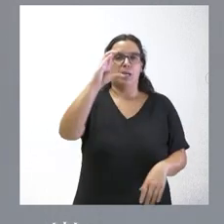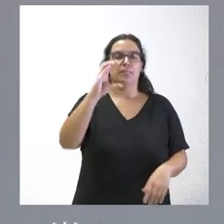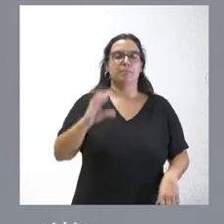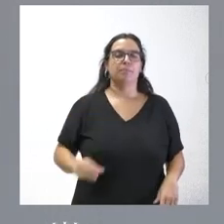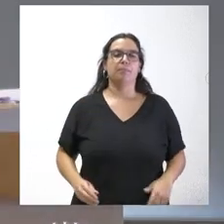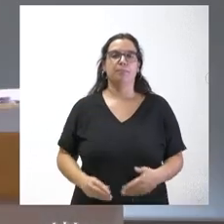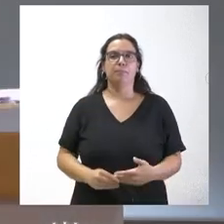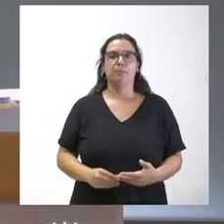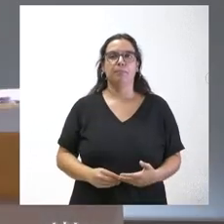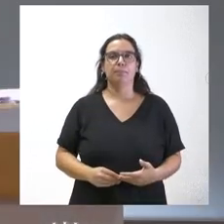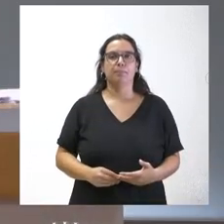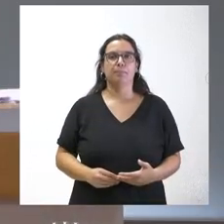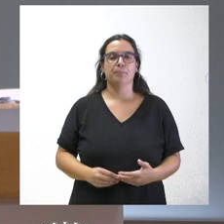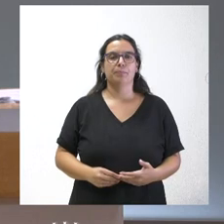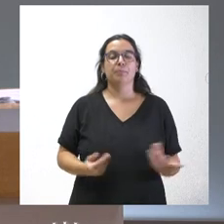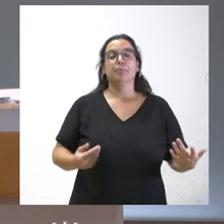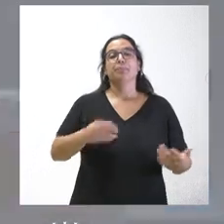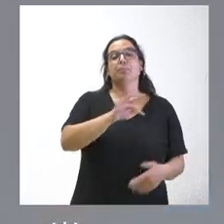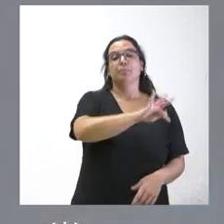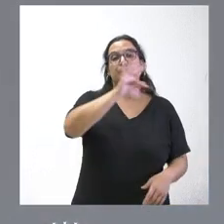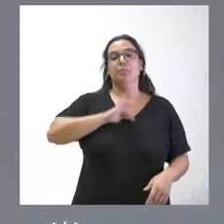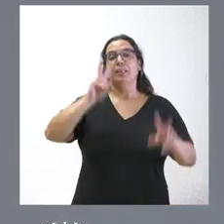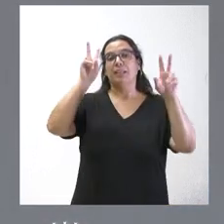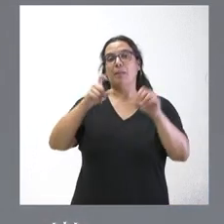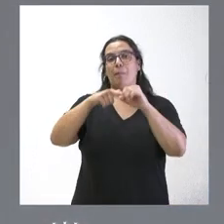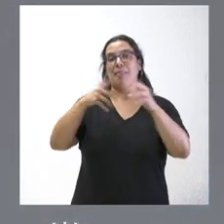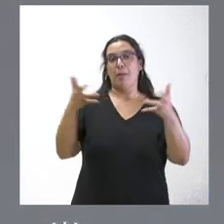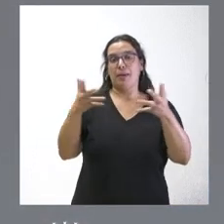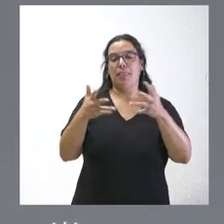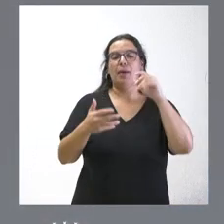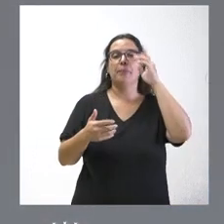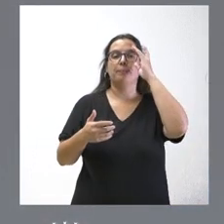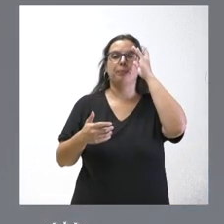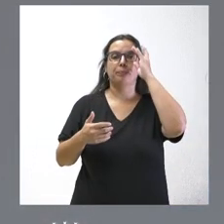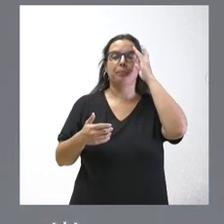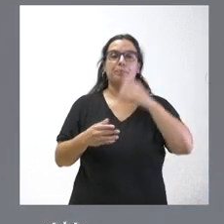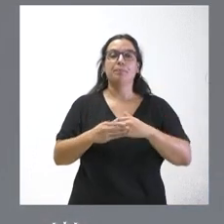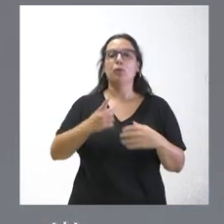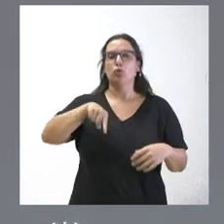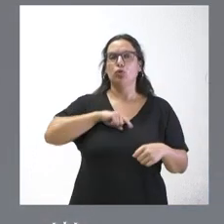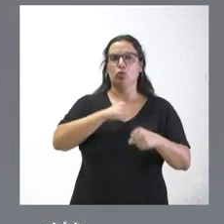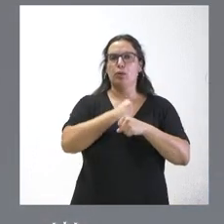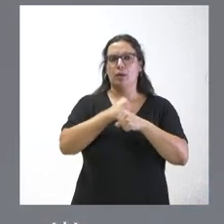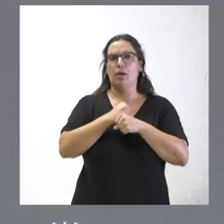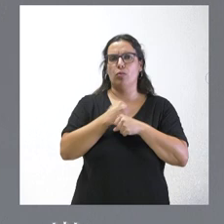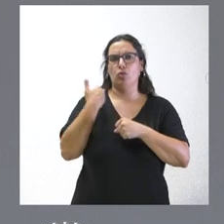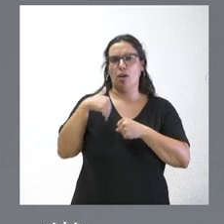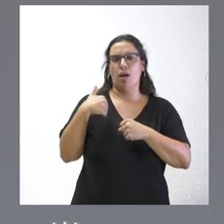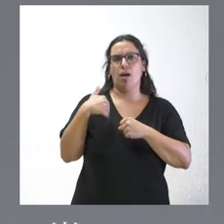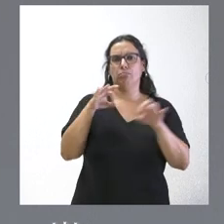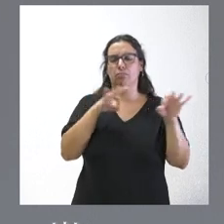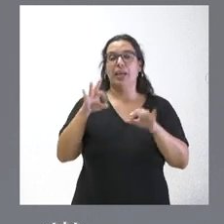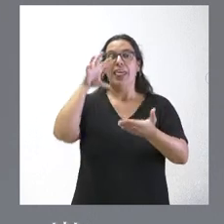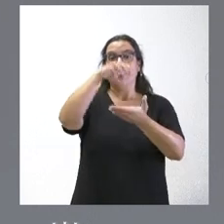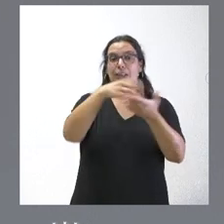hecho referencia anteriormente si respecto a las plazas de emergencia decir que estamos trabajando en ello en los centros de